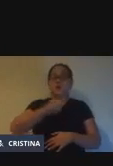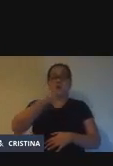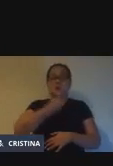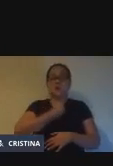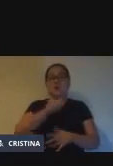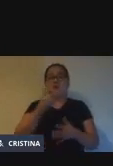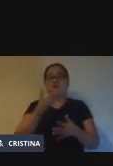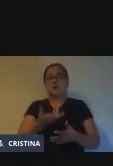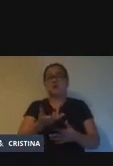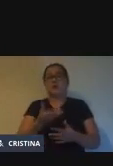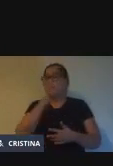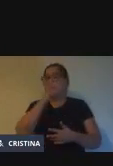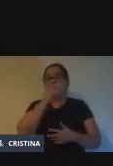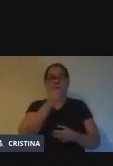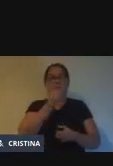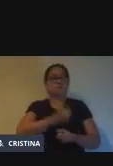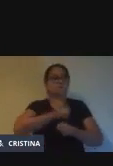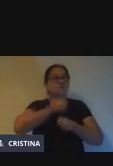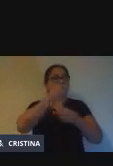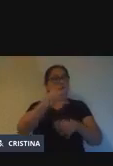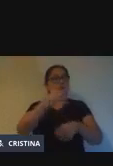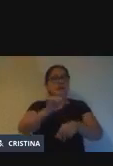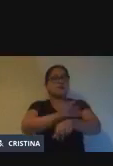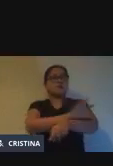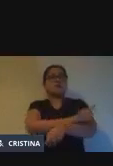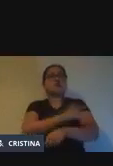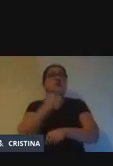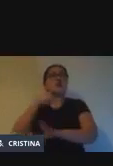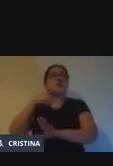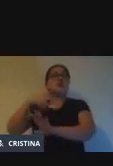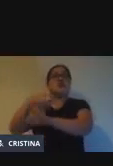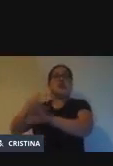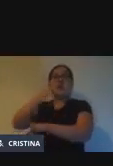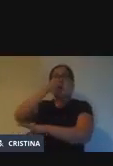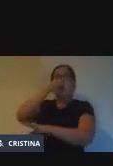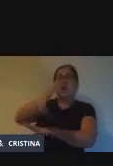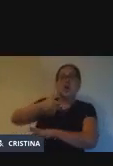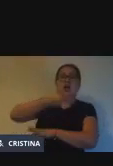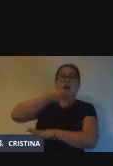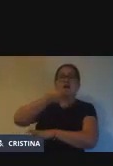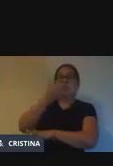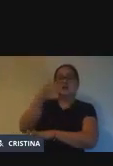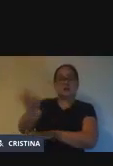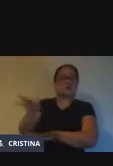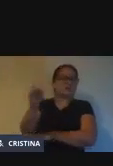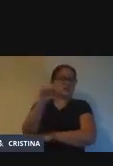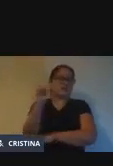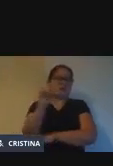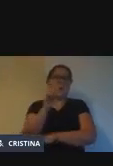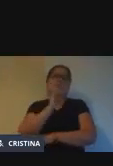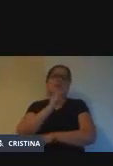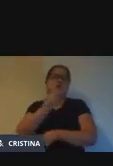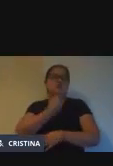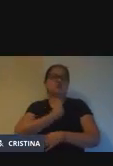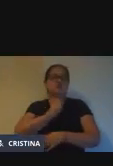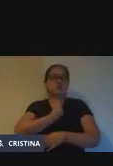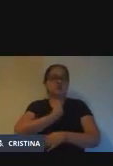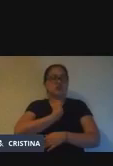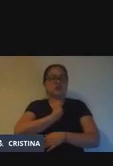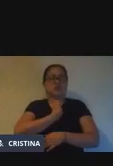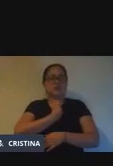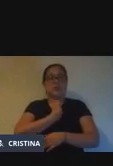con esa emoción por no dañar, ¿sale? ¿Qué sucede cuando es